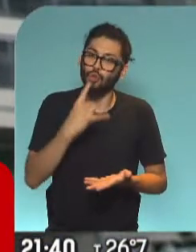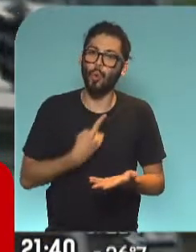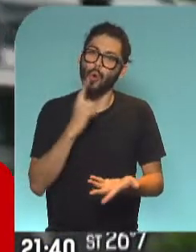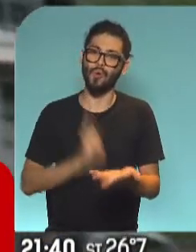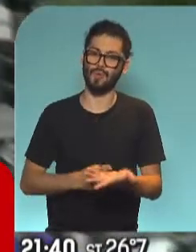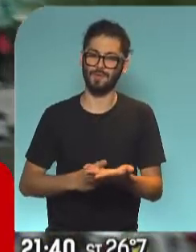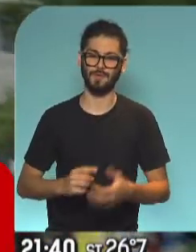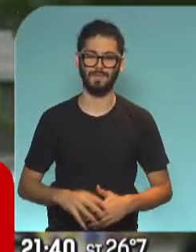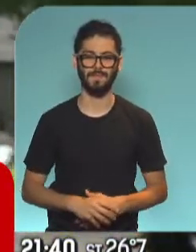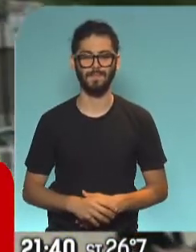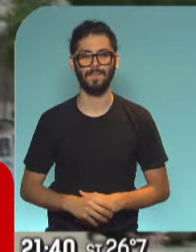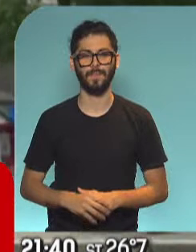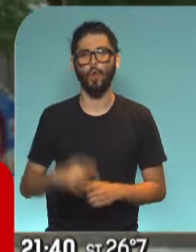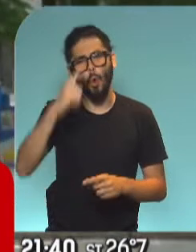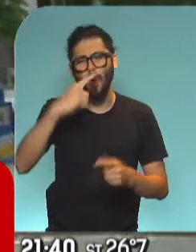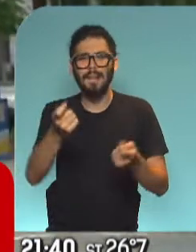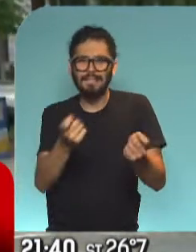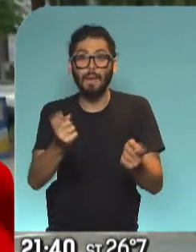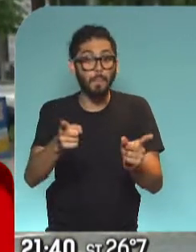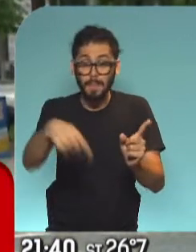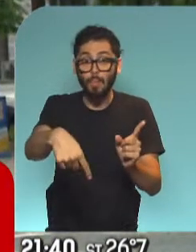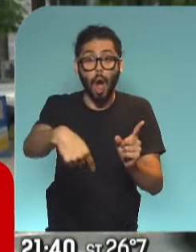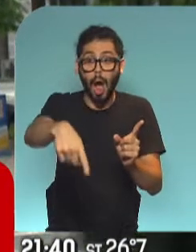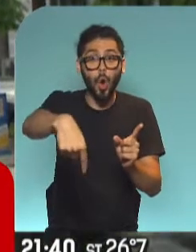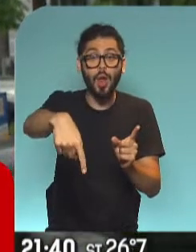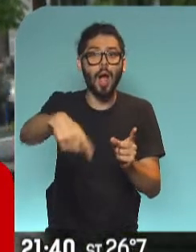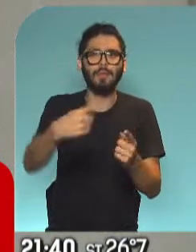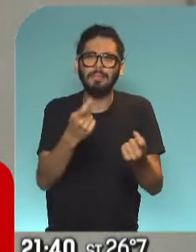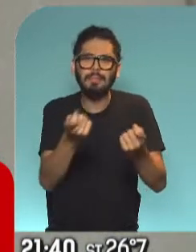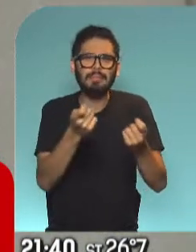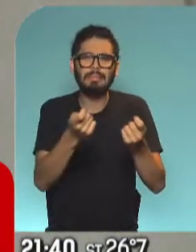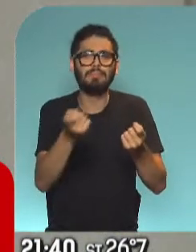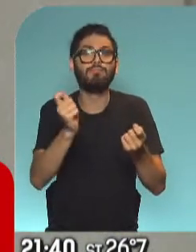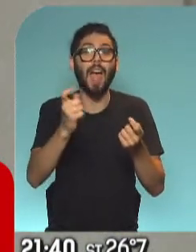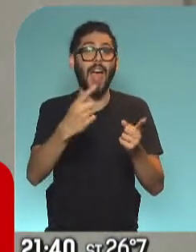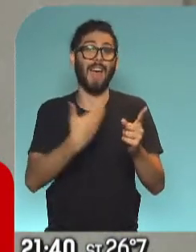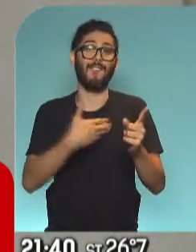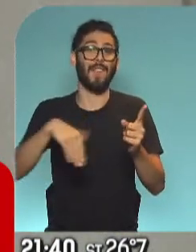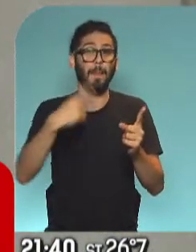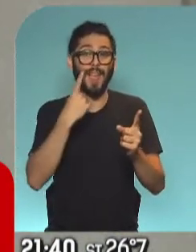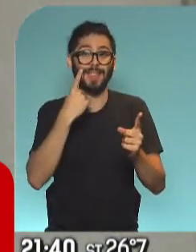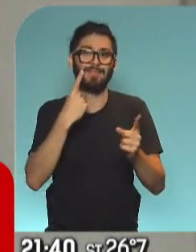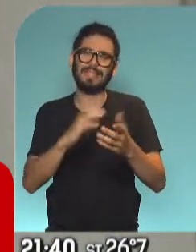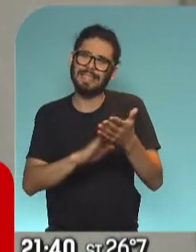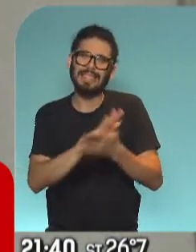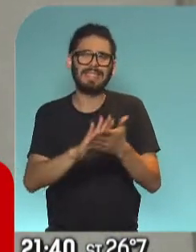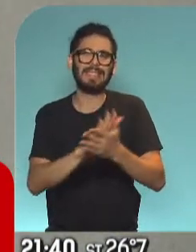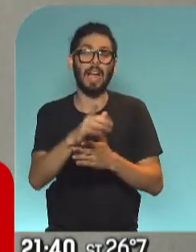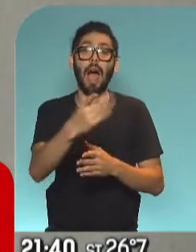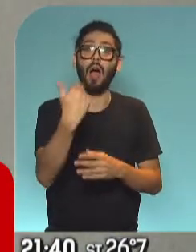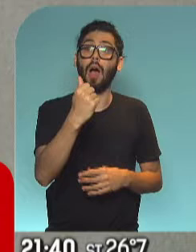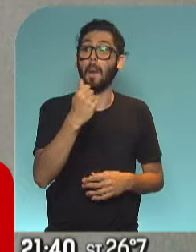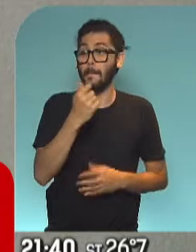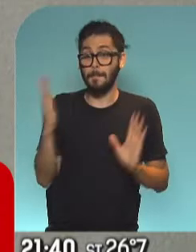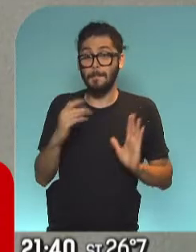gran negociación continúa por estos días y tiene como protagonista al Fondo Monetario, que en sus préstamos al